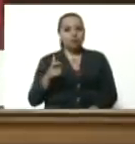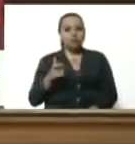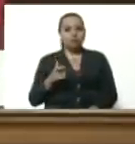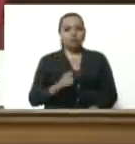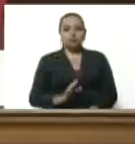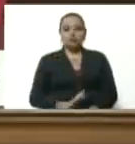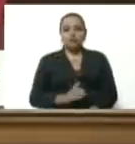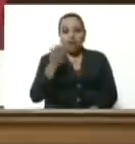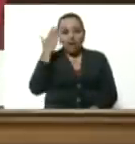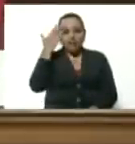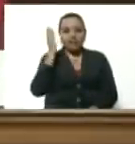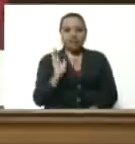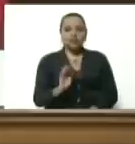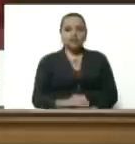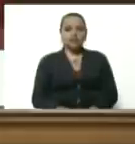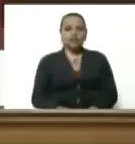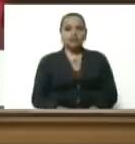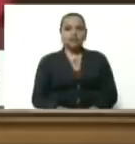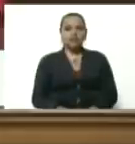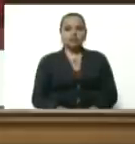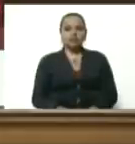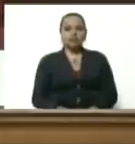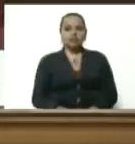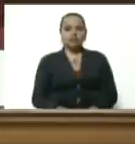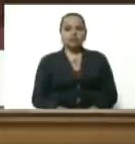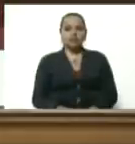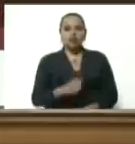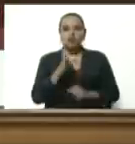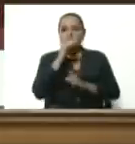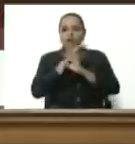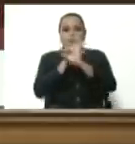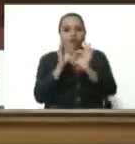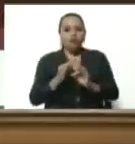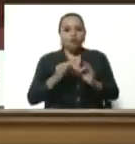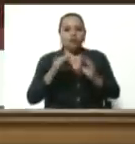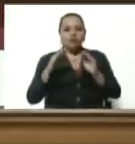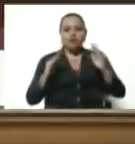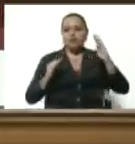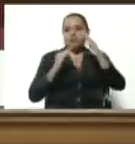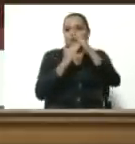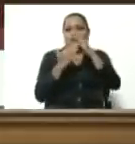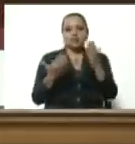¿vale? Eso es inevitable, eso no hay forma de pararlo.